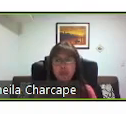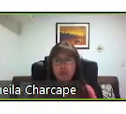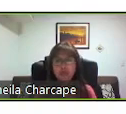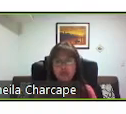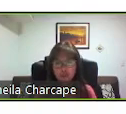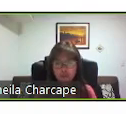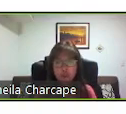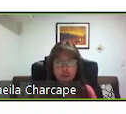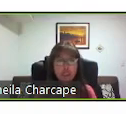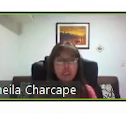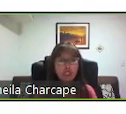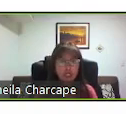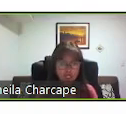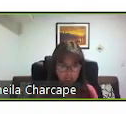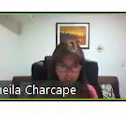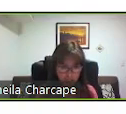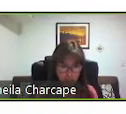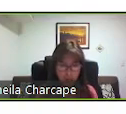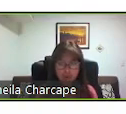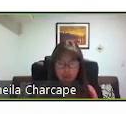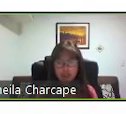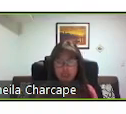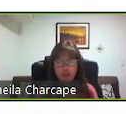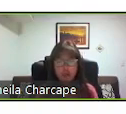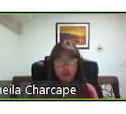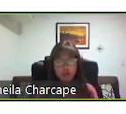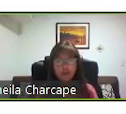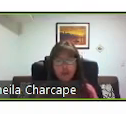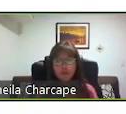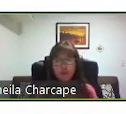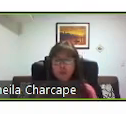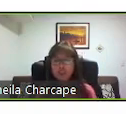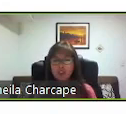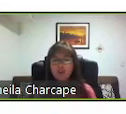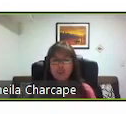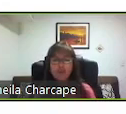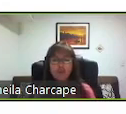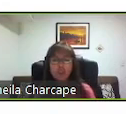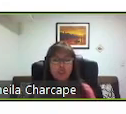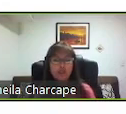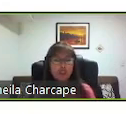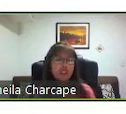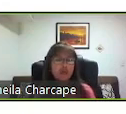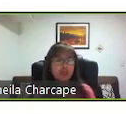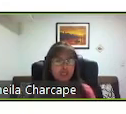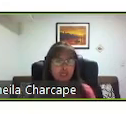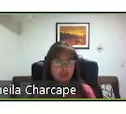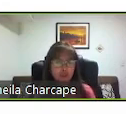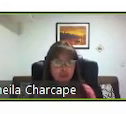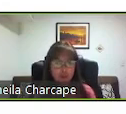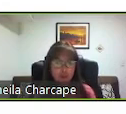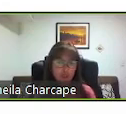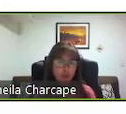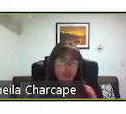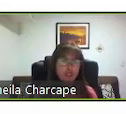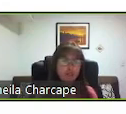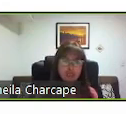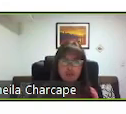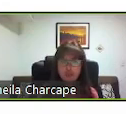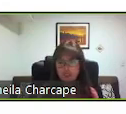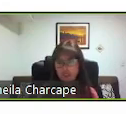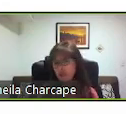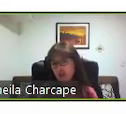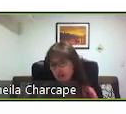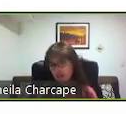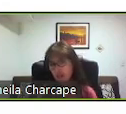nada. Entonces, por eso les decía, cuando uno se da cuenta, cuando el niño es demasiado dócil o es